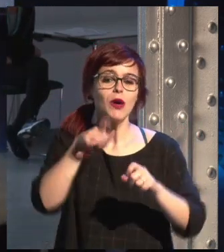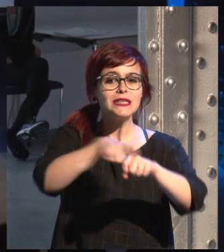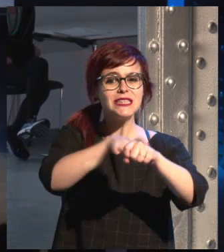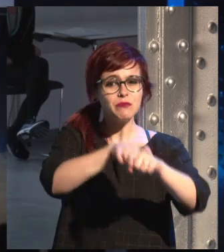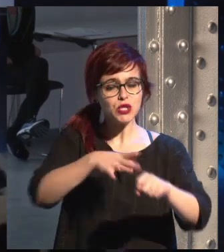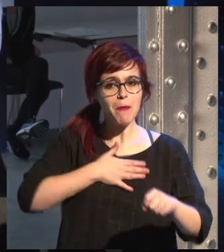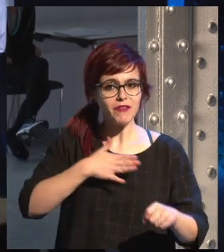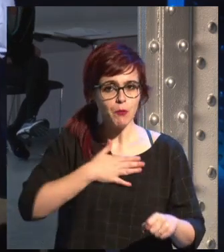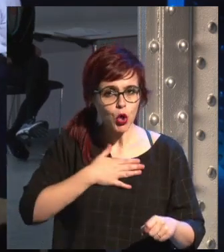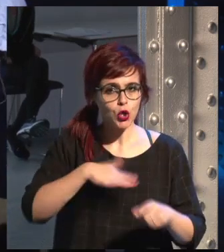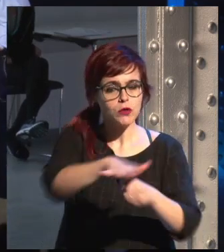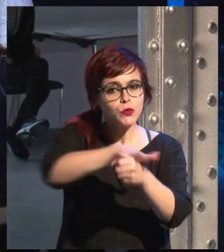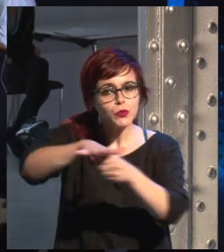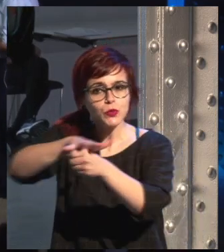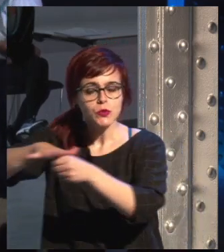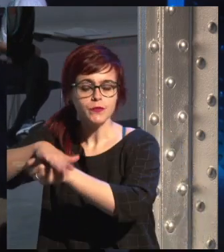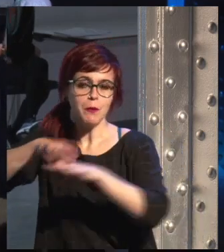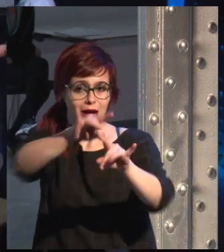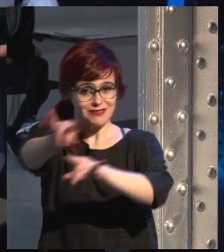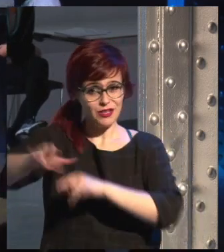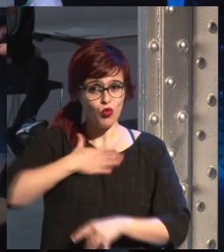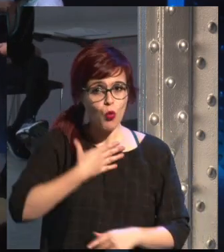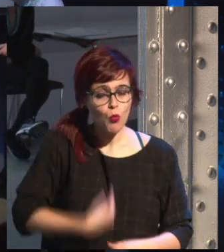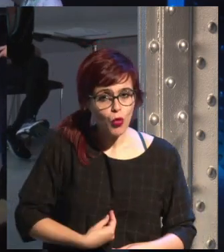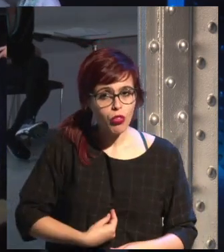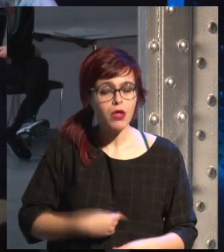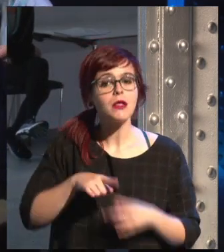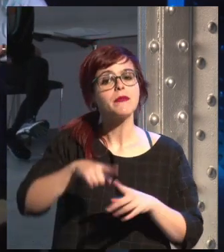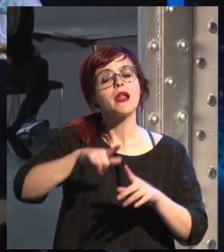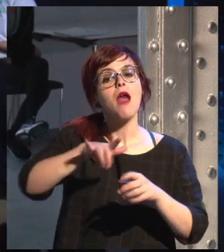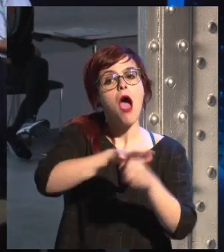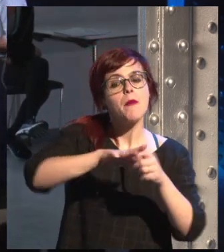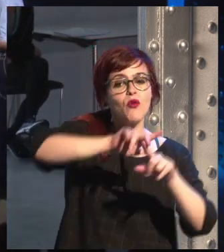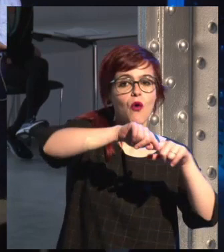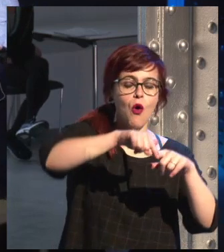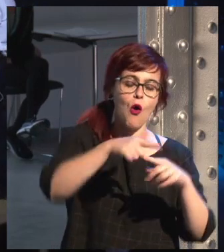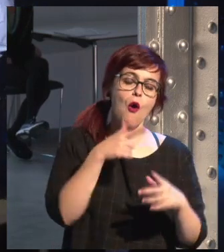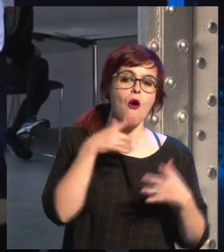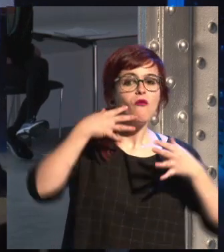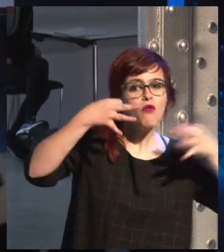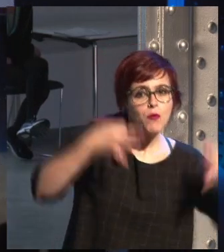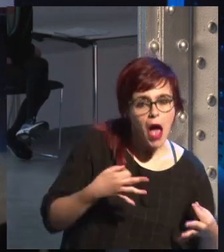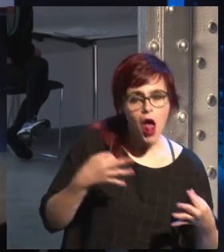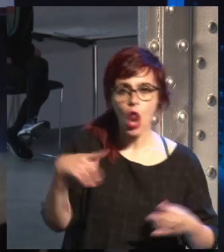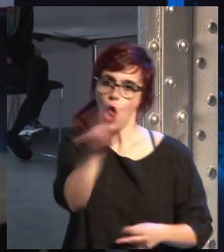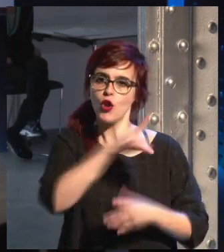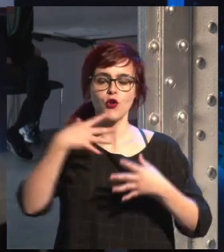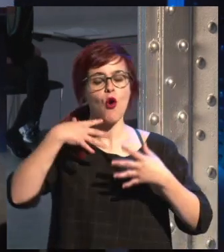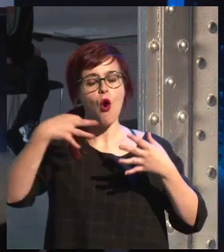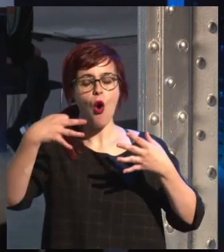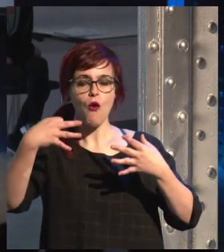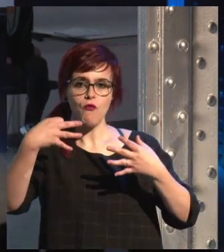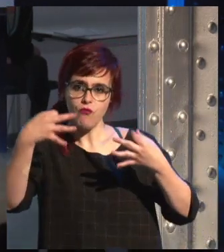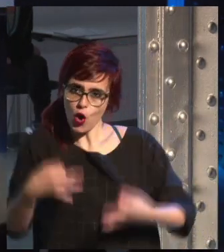patrimonio, la cobertura completa del territorio de la región de Murcia, los ámbitos formal, no formal e informal de la educación, y luego pues